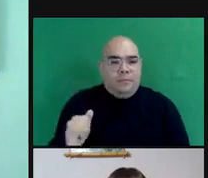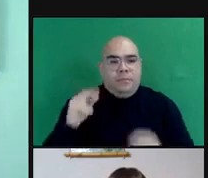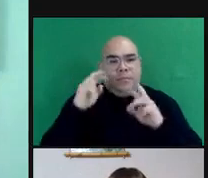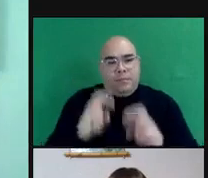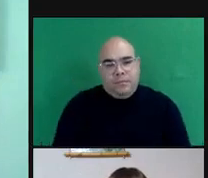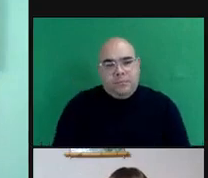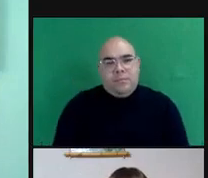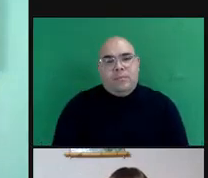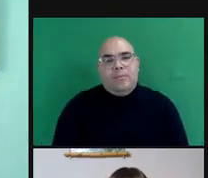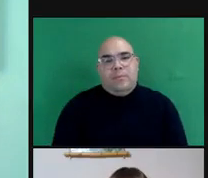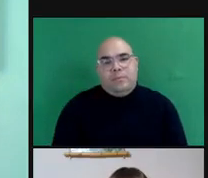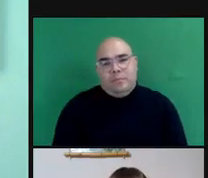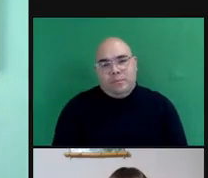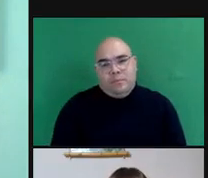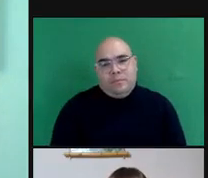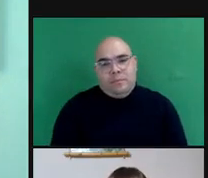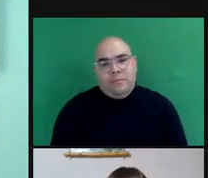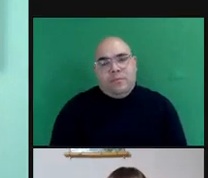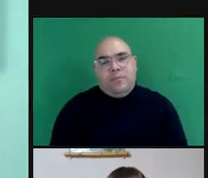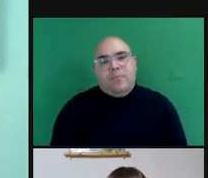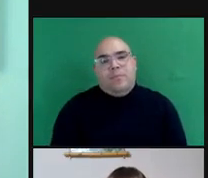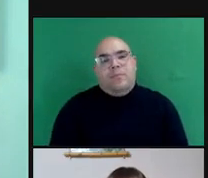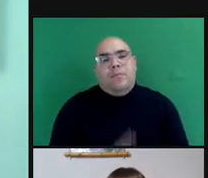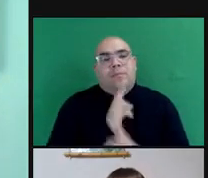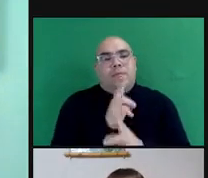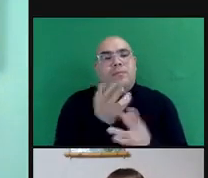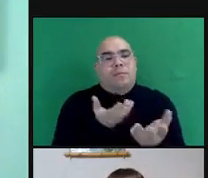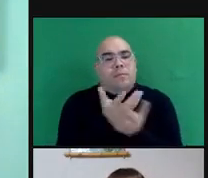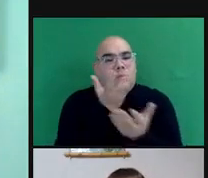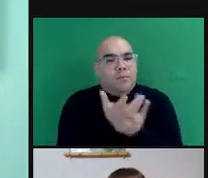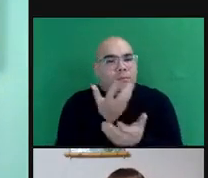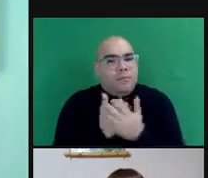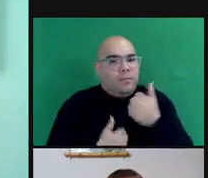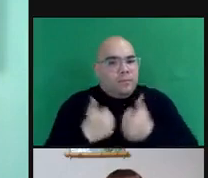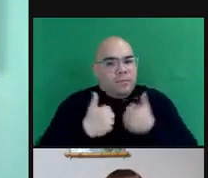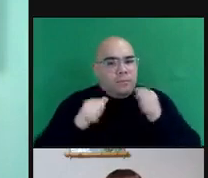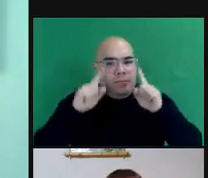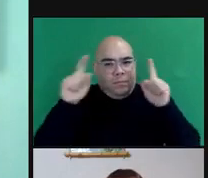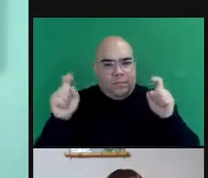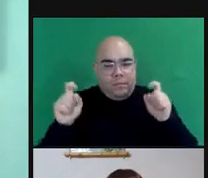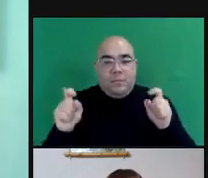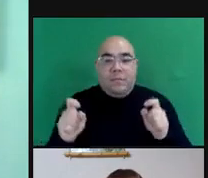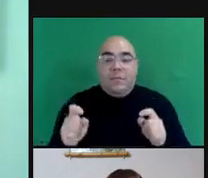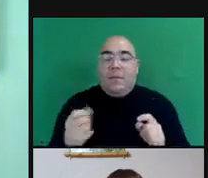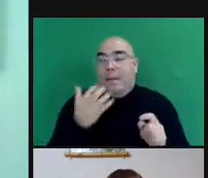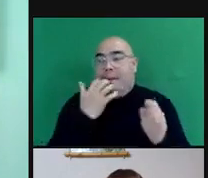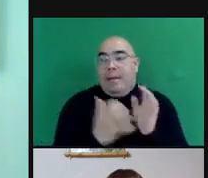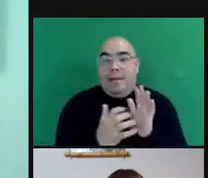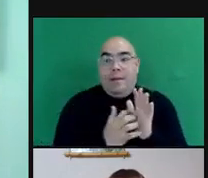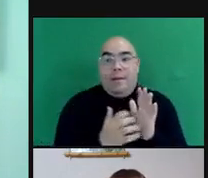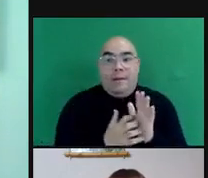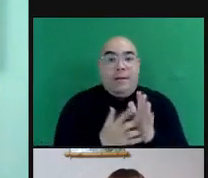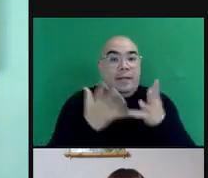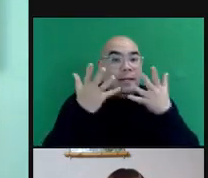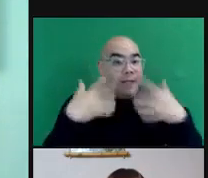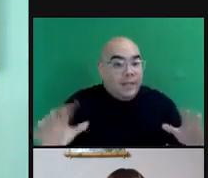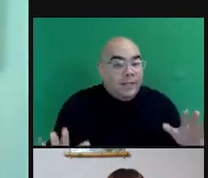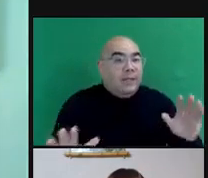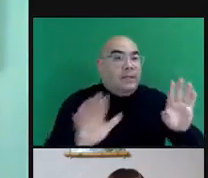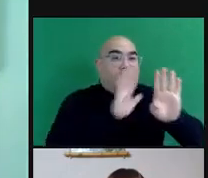Las recomendaciones que se hacían para hacer una intervención era que una vez hechas las